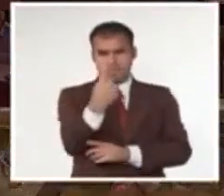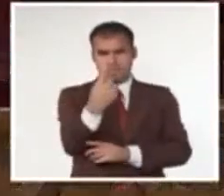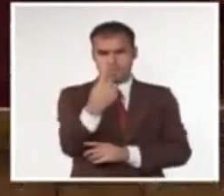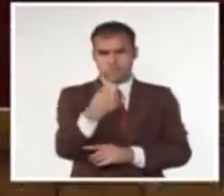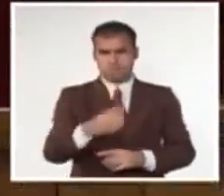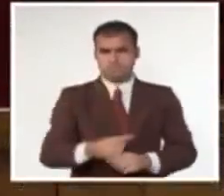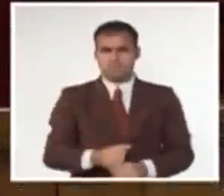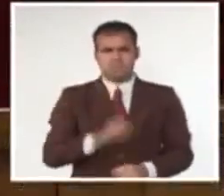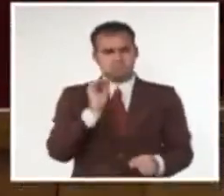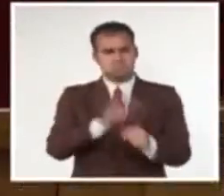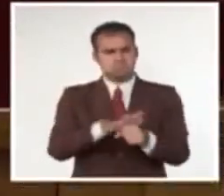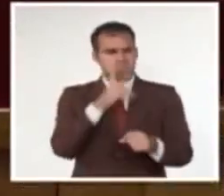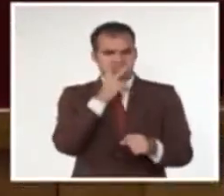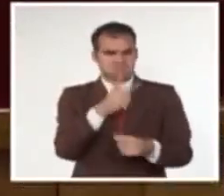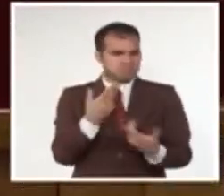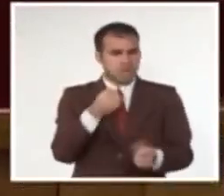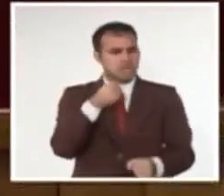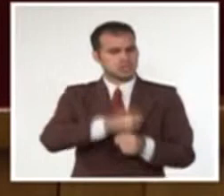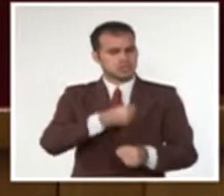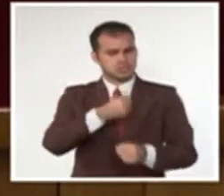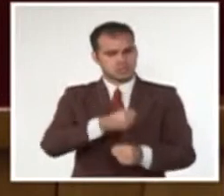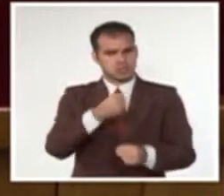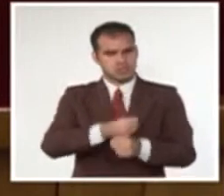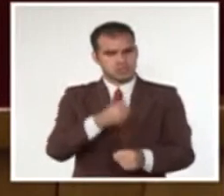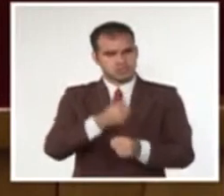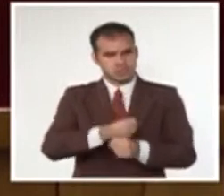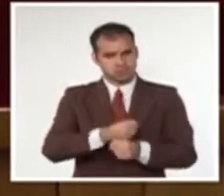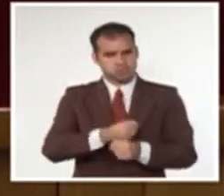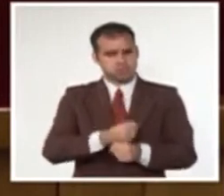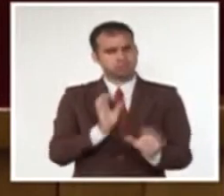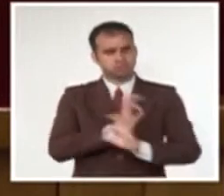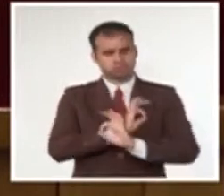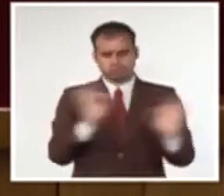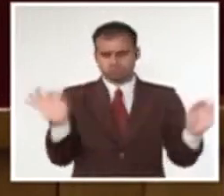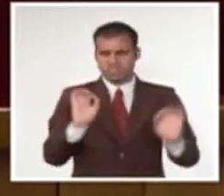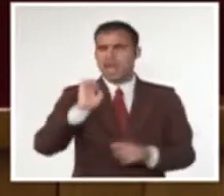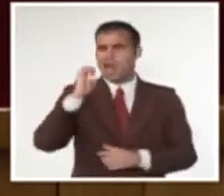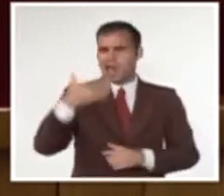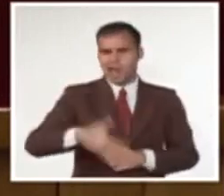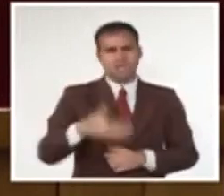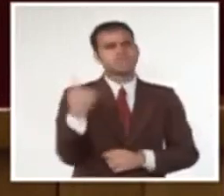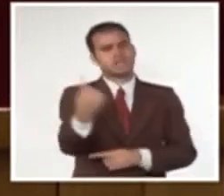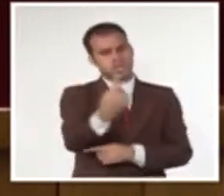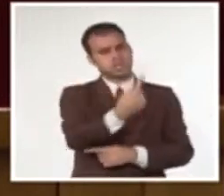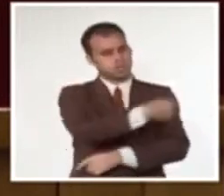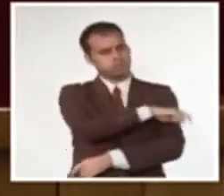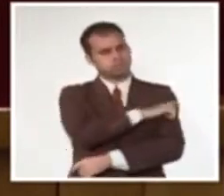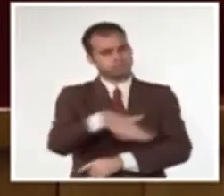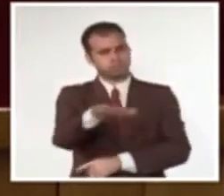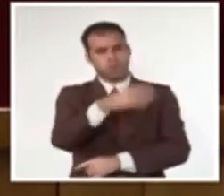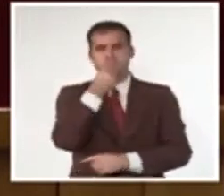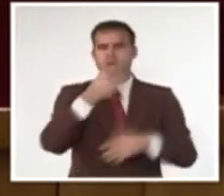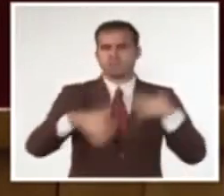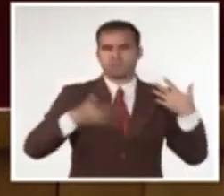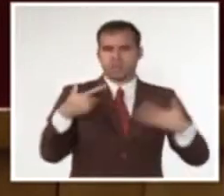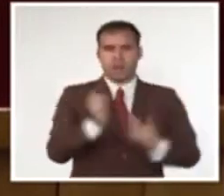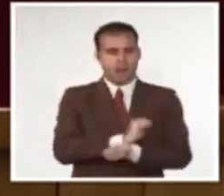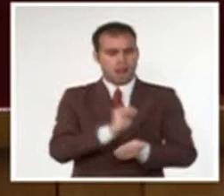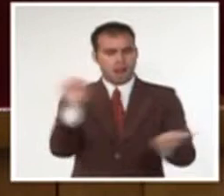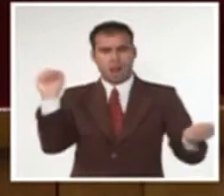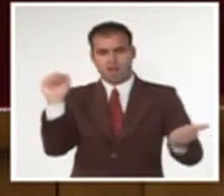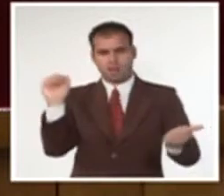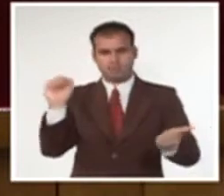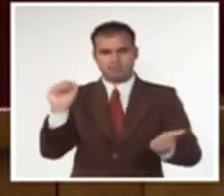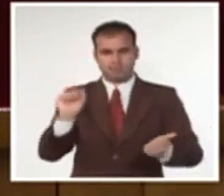fundada en el trabajo, la dignidad, el humanismo y la ética de sus ciudadanos para el disfrute de la libertad,